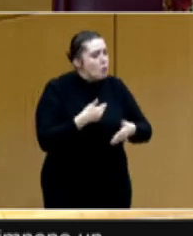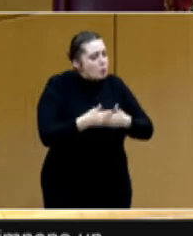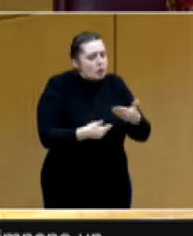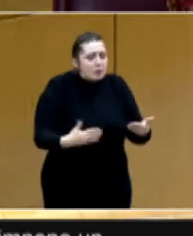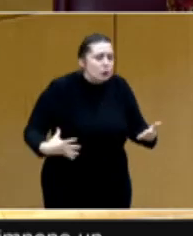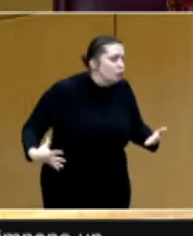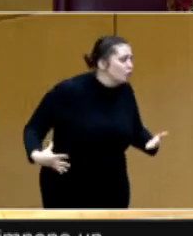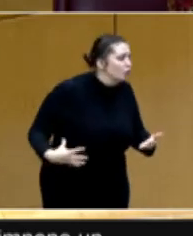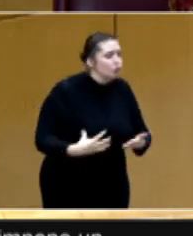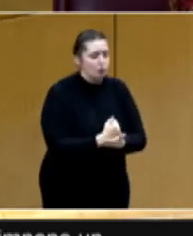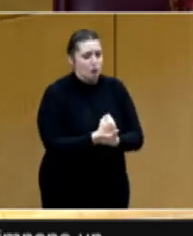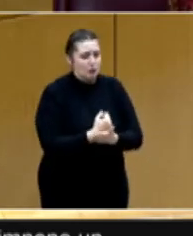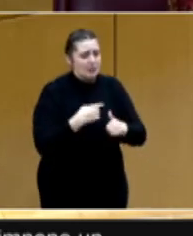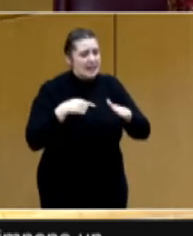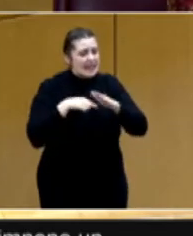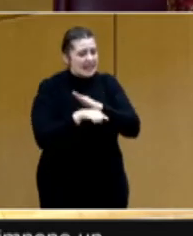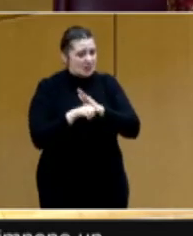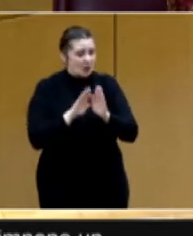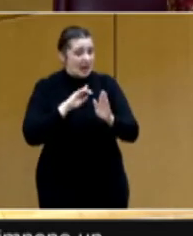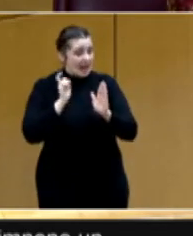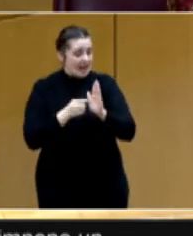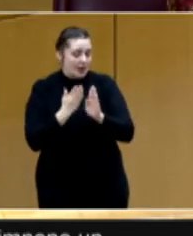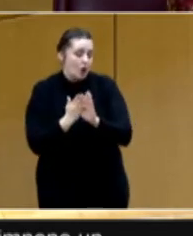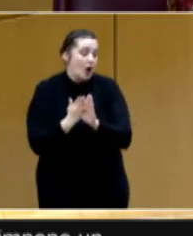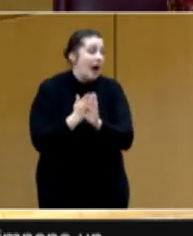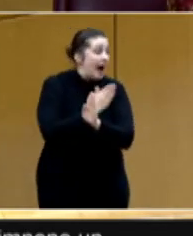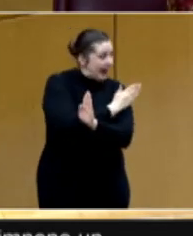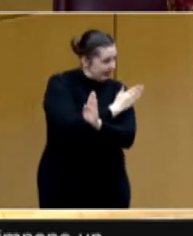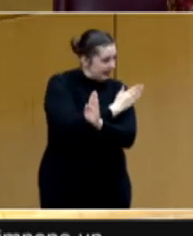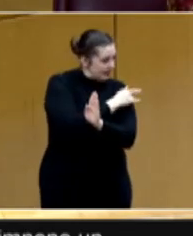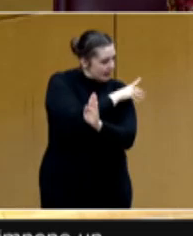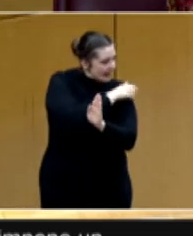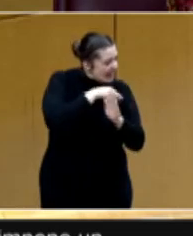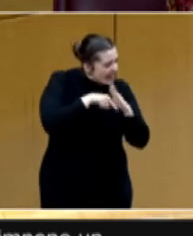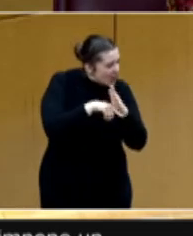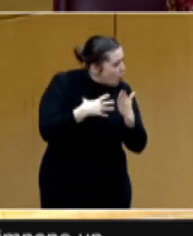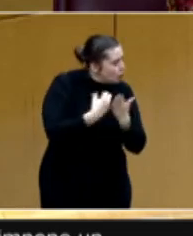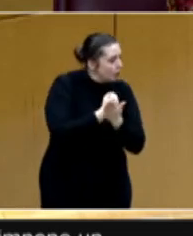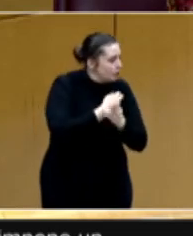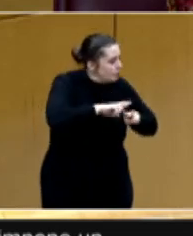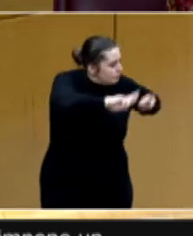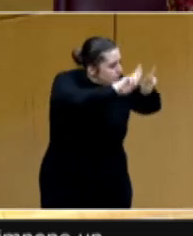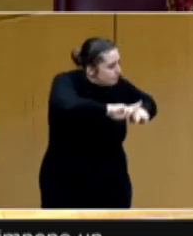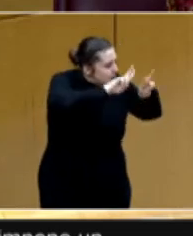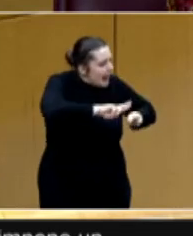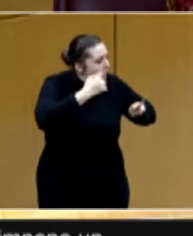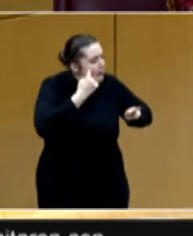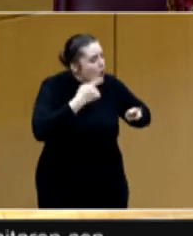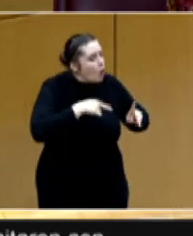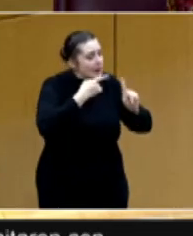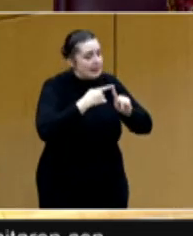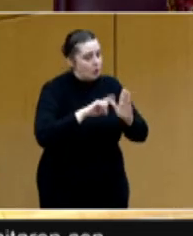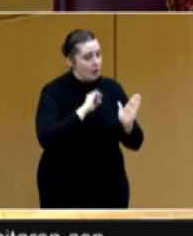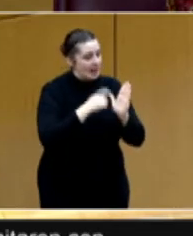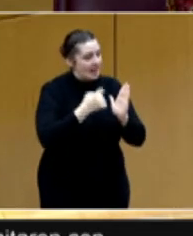que se tramitaron con anterioridad a su entrada en vigor sean revisados para ajustarlo a